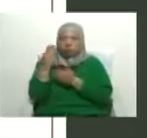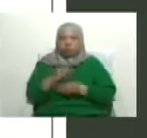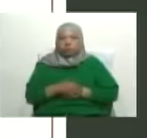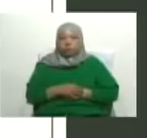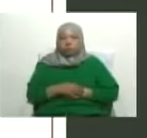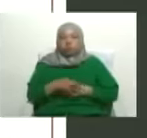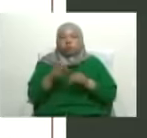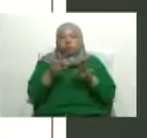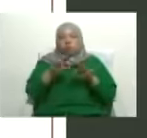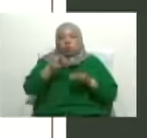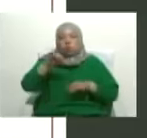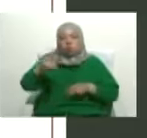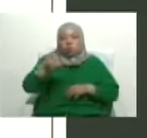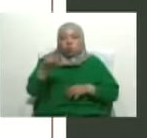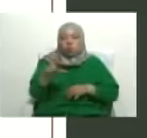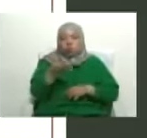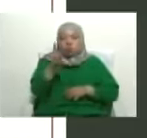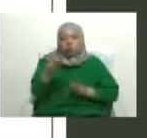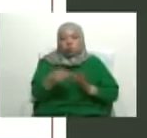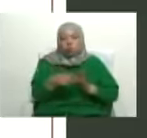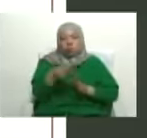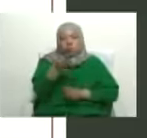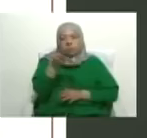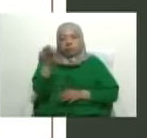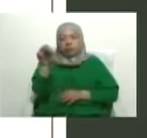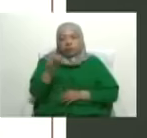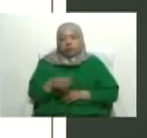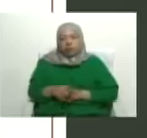el 8 de junio del 2020.